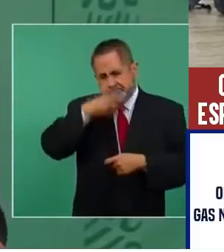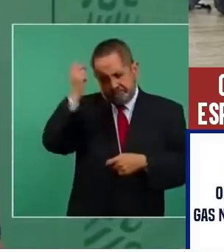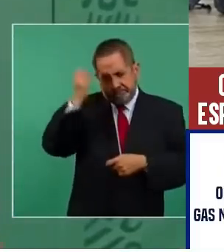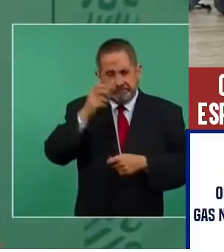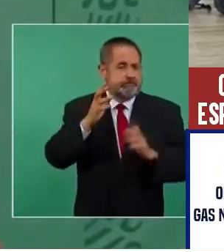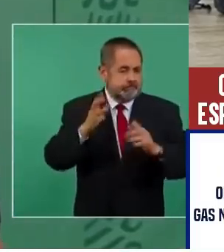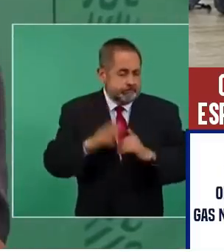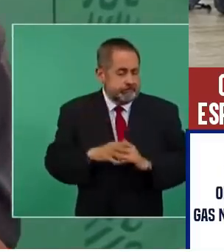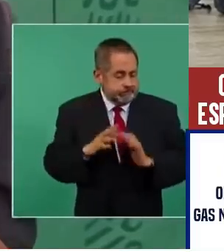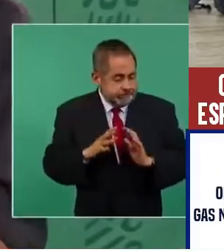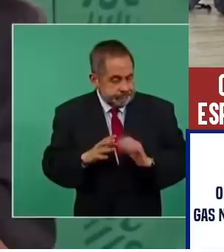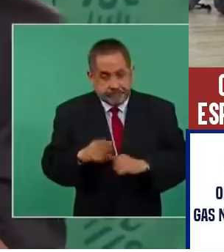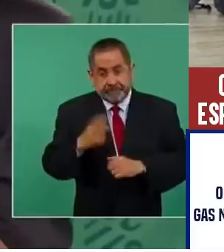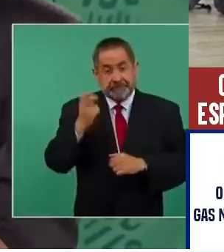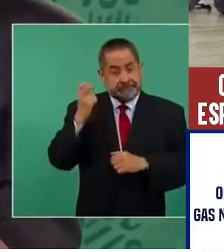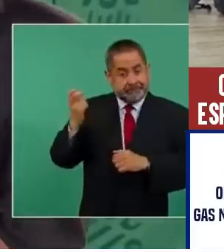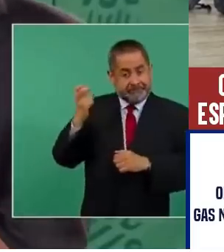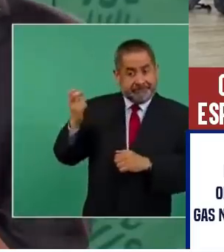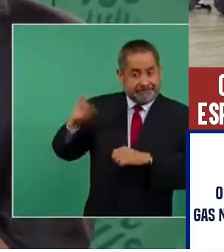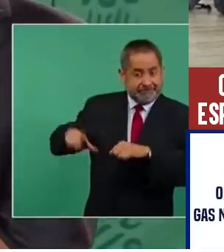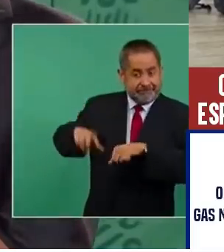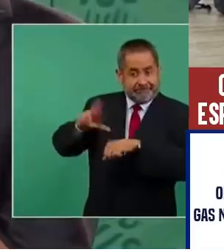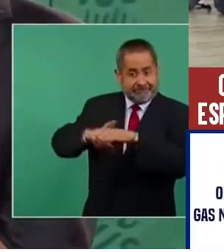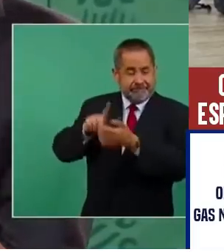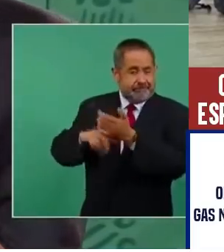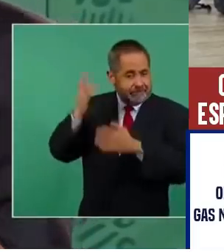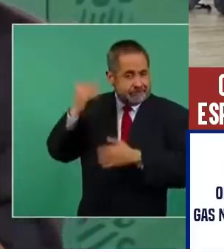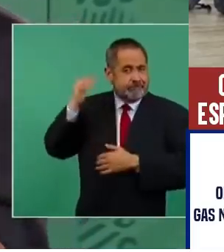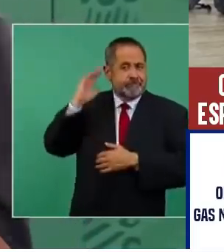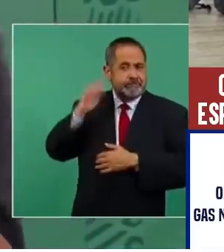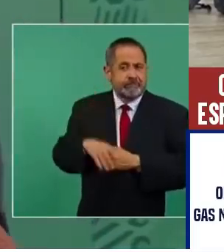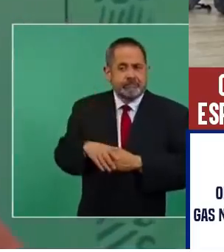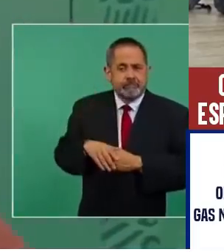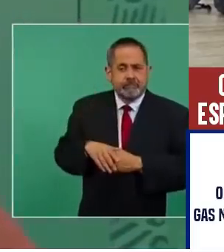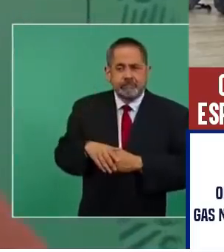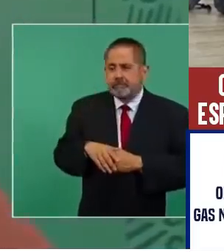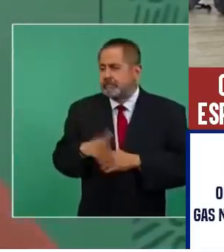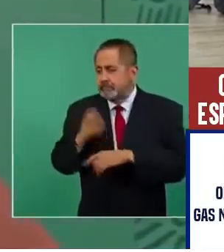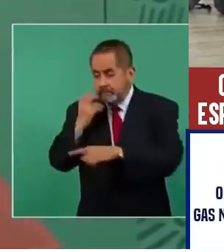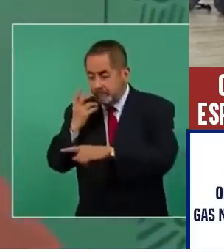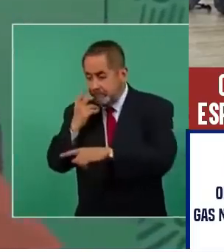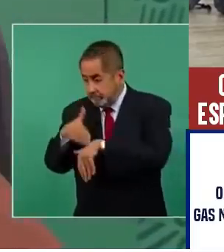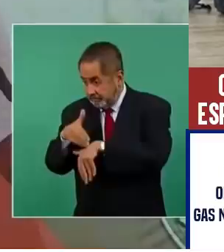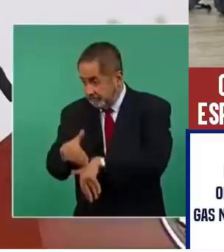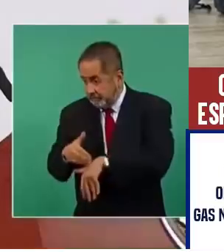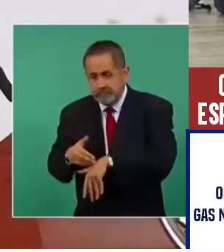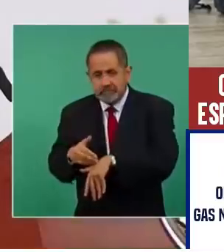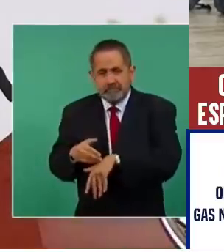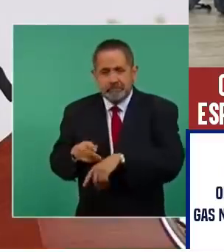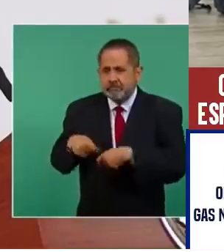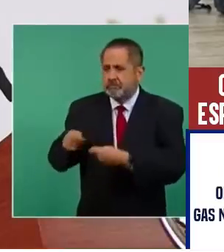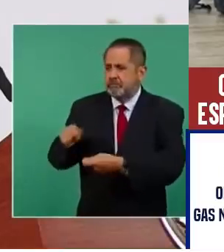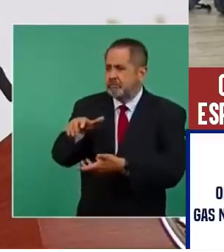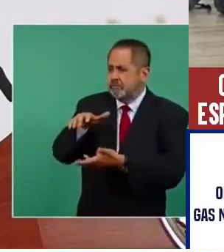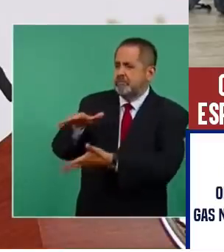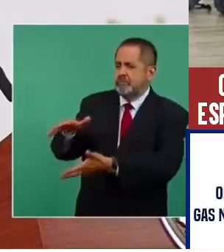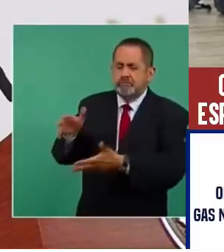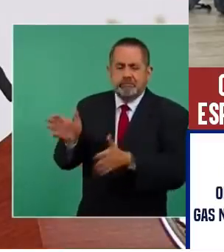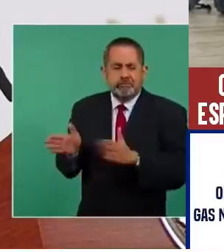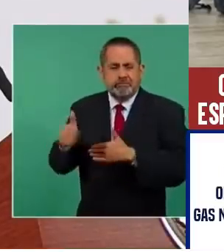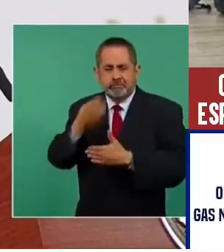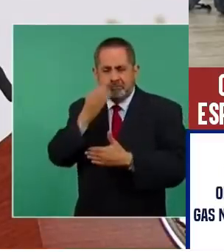pues esos gobernadores le daban a los candidatos que les convenían despensas